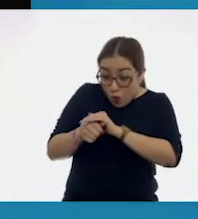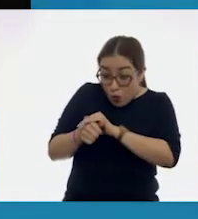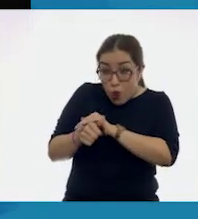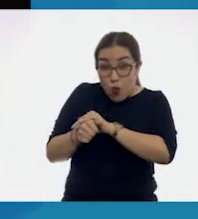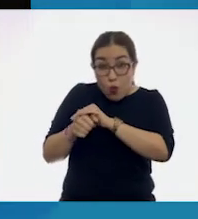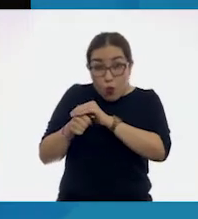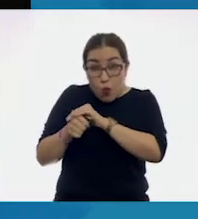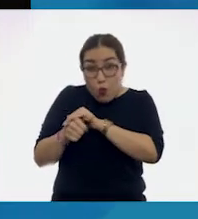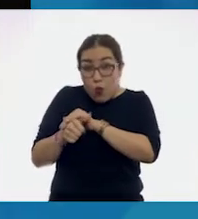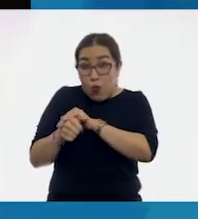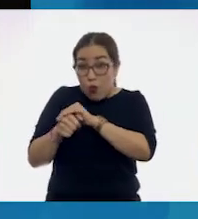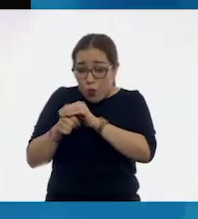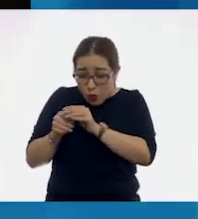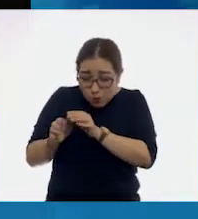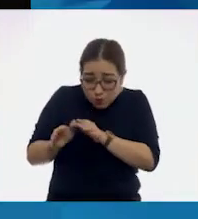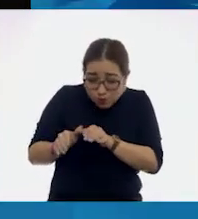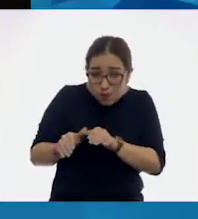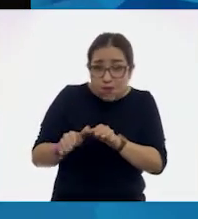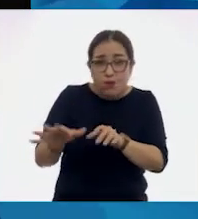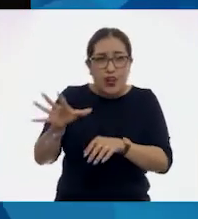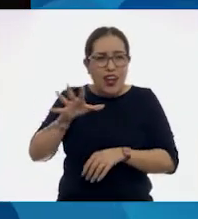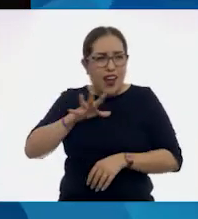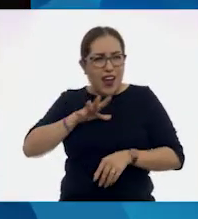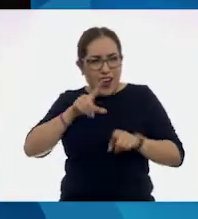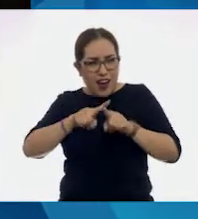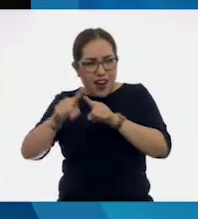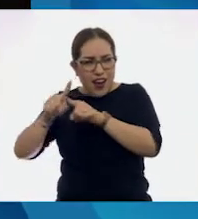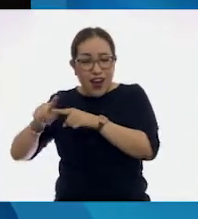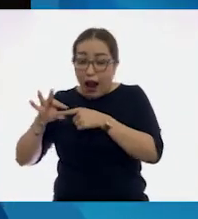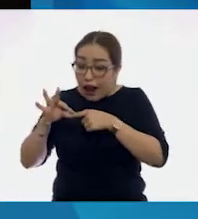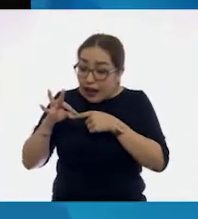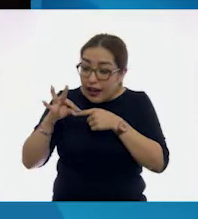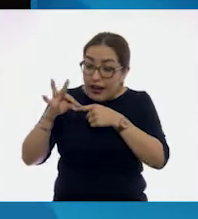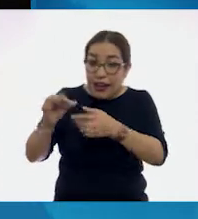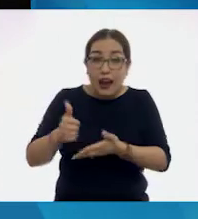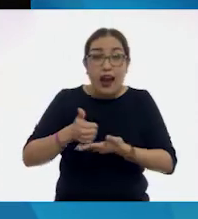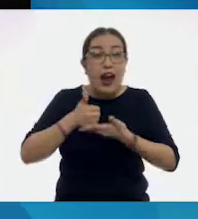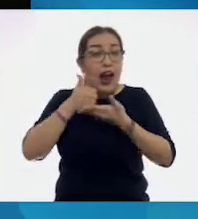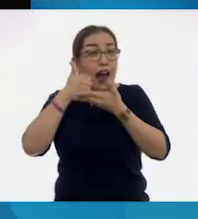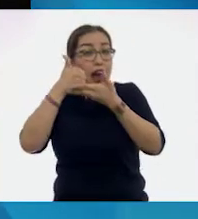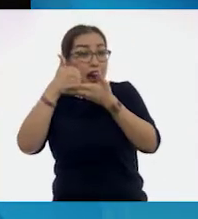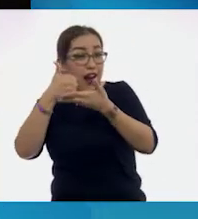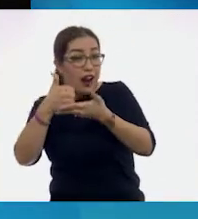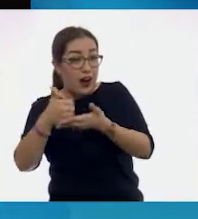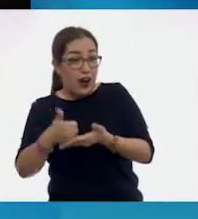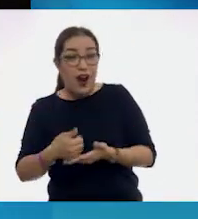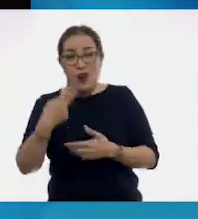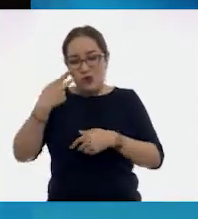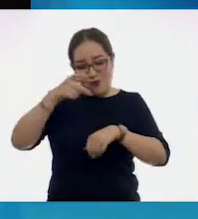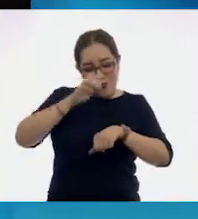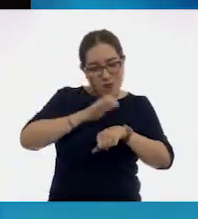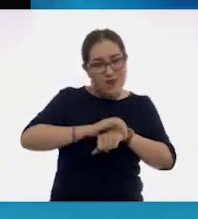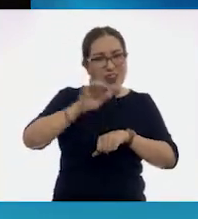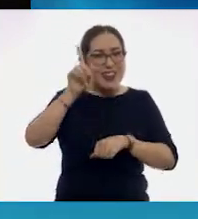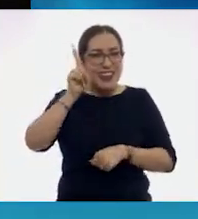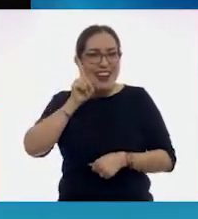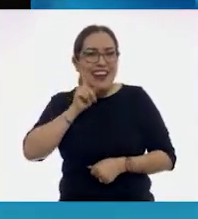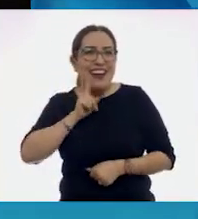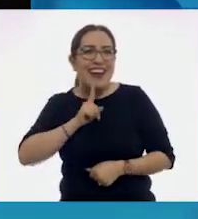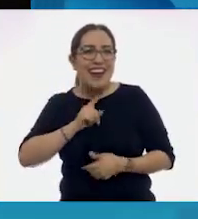doña Tortuga sirvió de guía. su amiga del